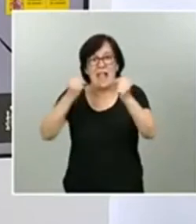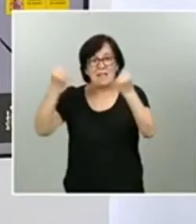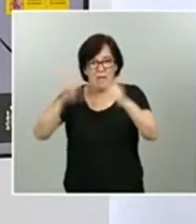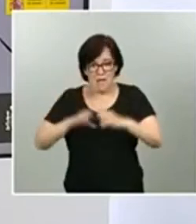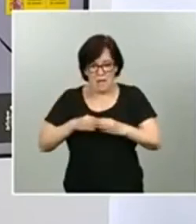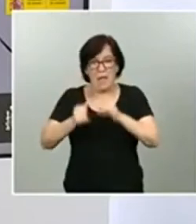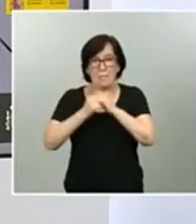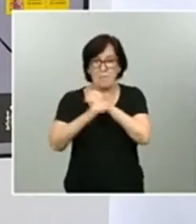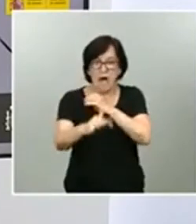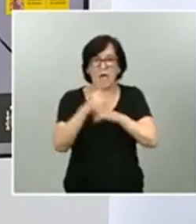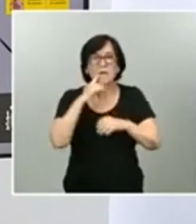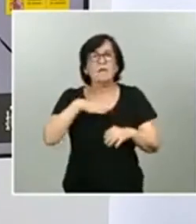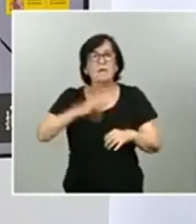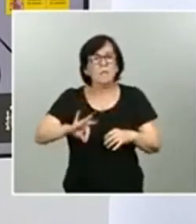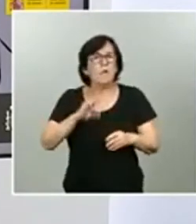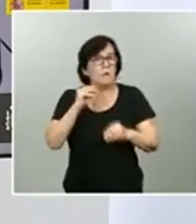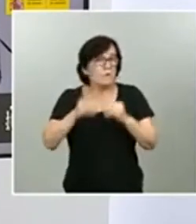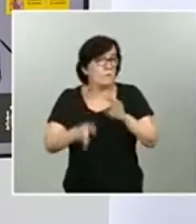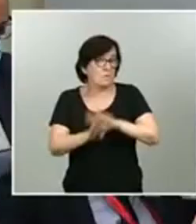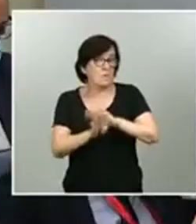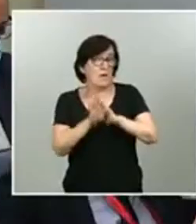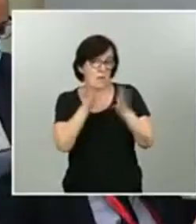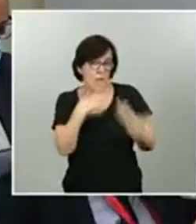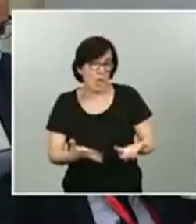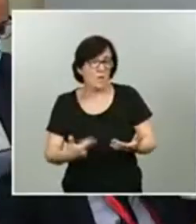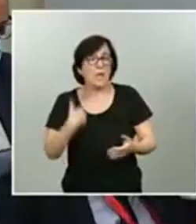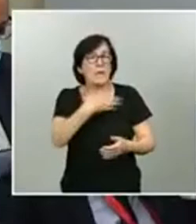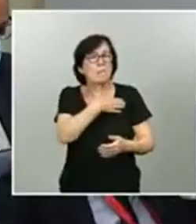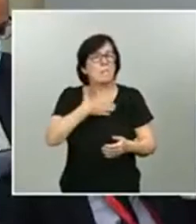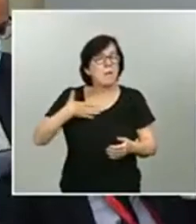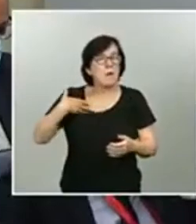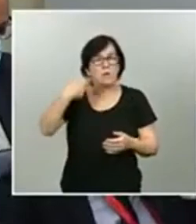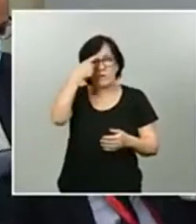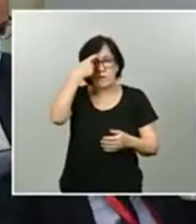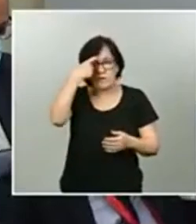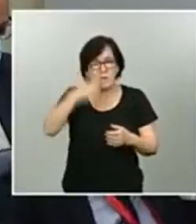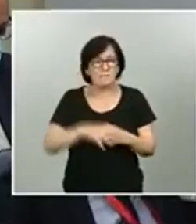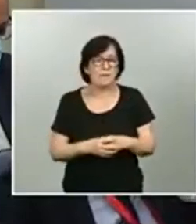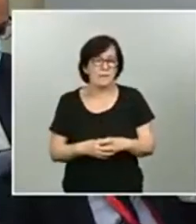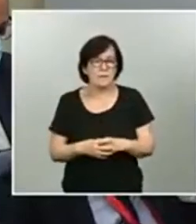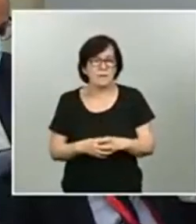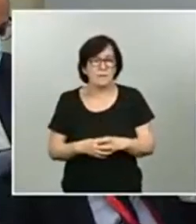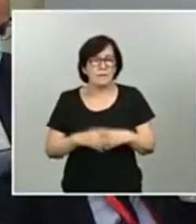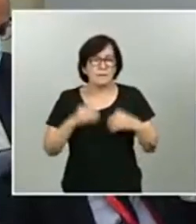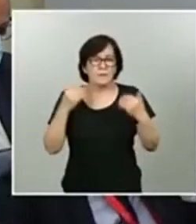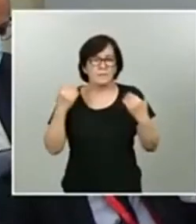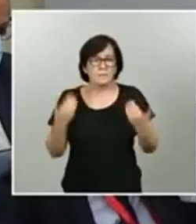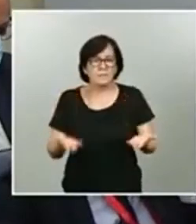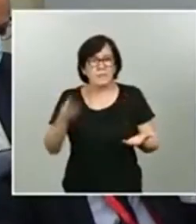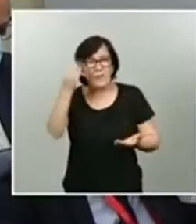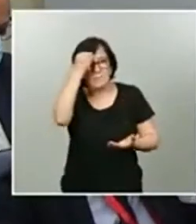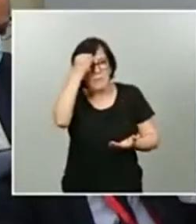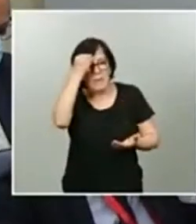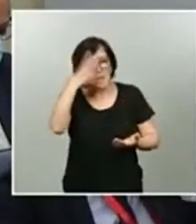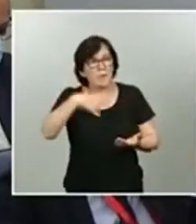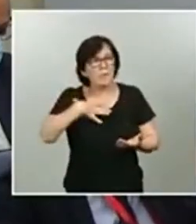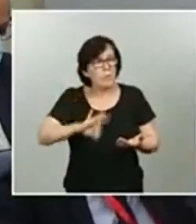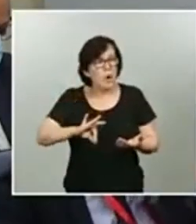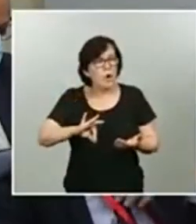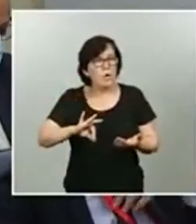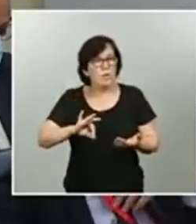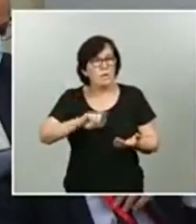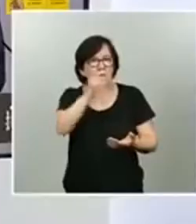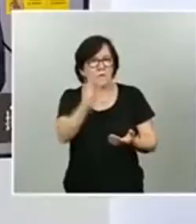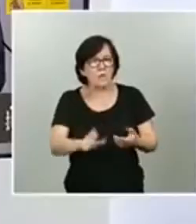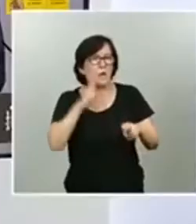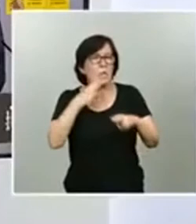podrían seguir produciendo ahora, ¿no? Y nos gustaría saber si bueno, pues piensa usted que se puede traer a Italia a una política